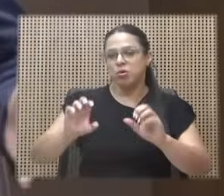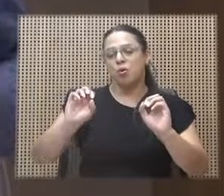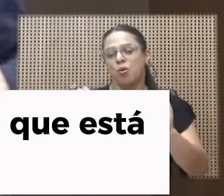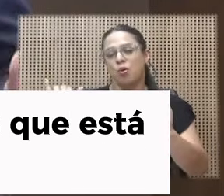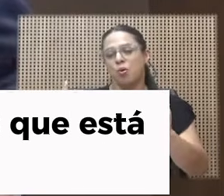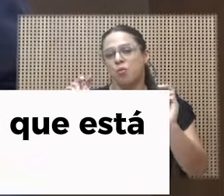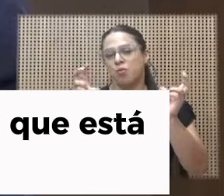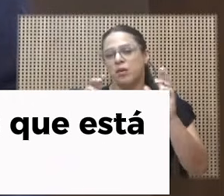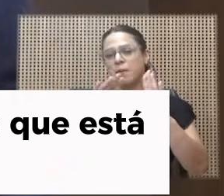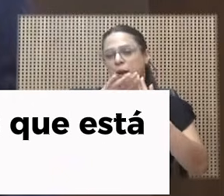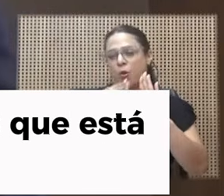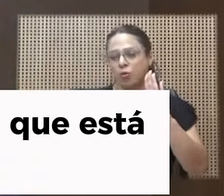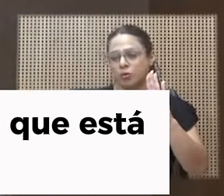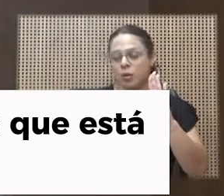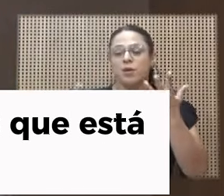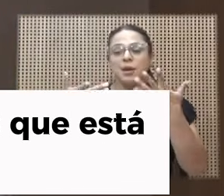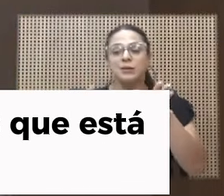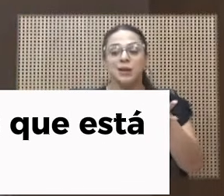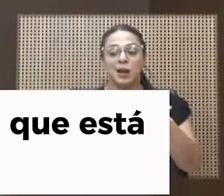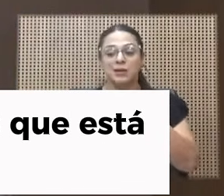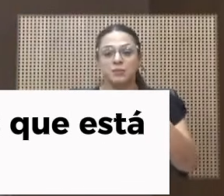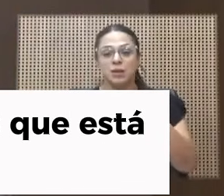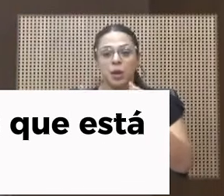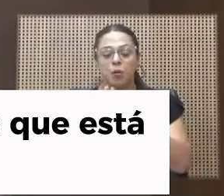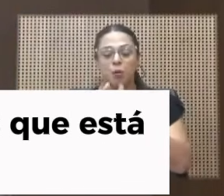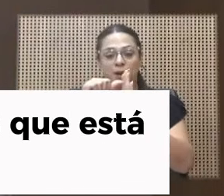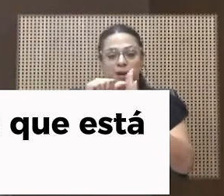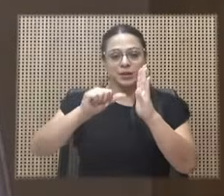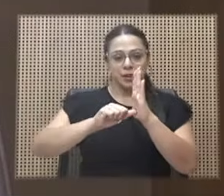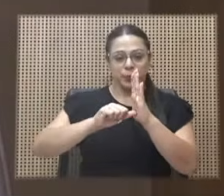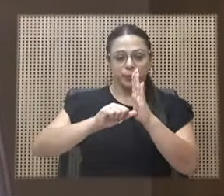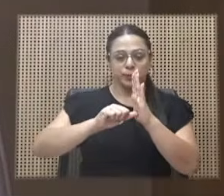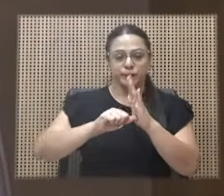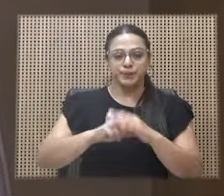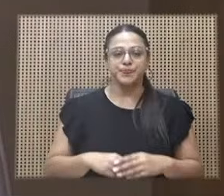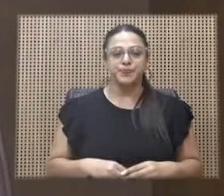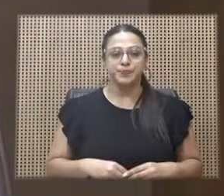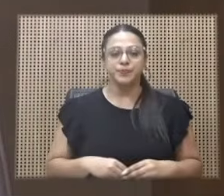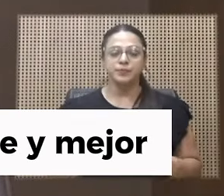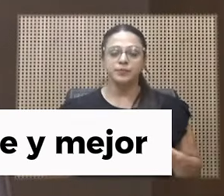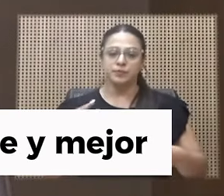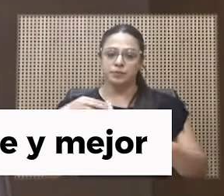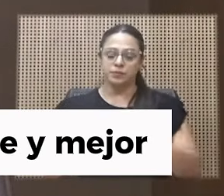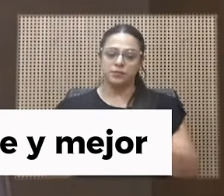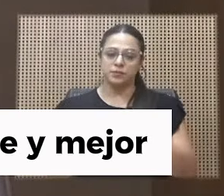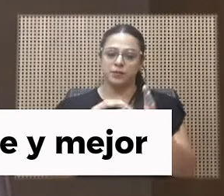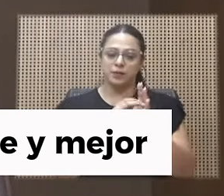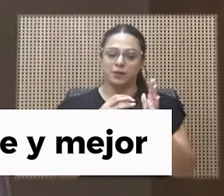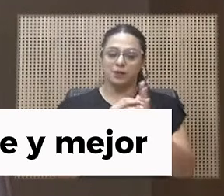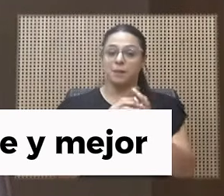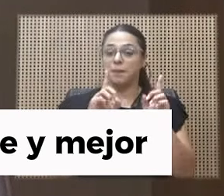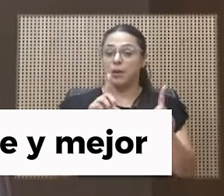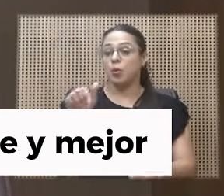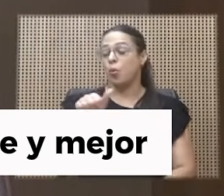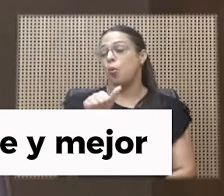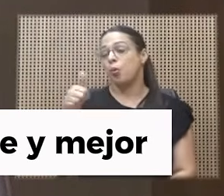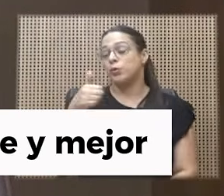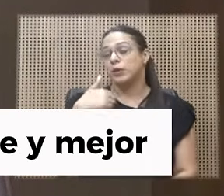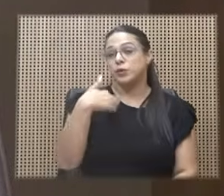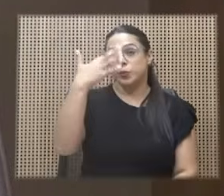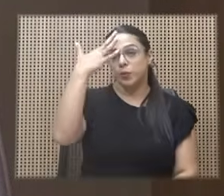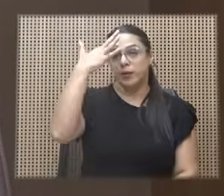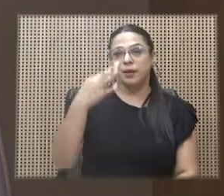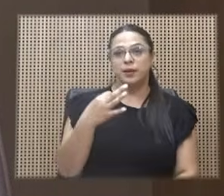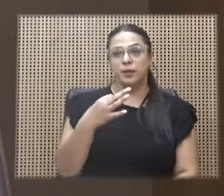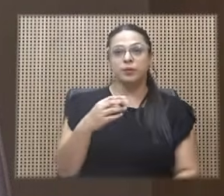los expliqué relacionándola con los artículos que están en el texto. Pero otras creo que hubiera sido diferente